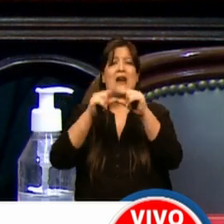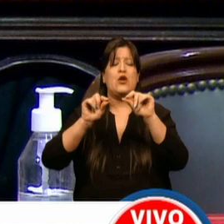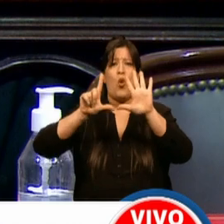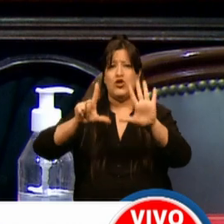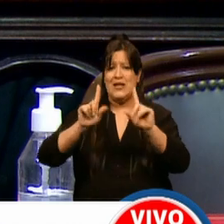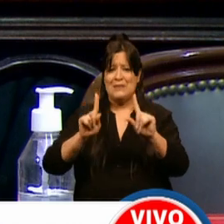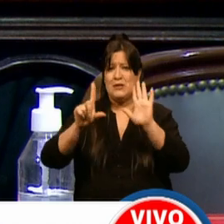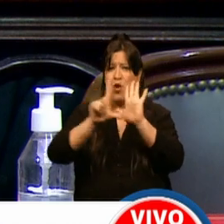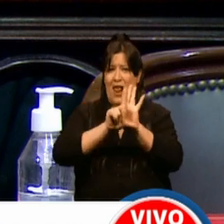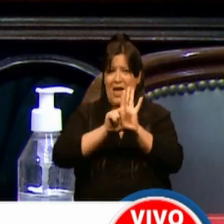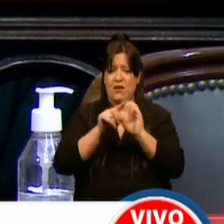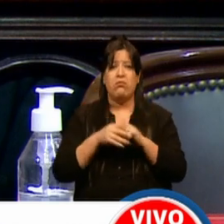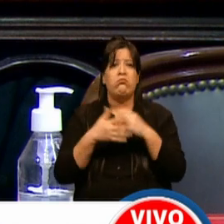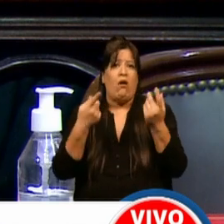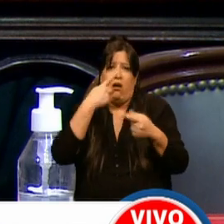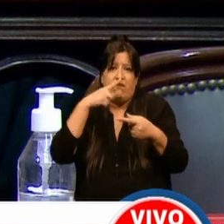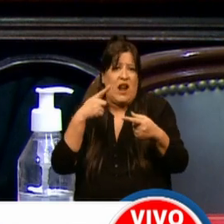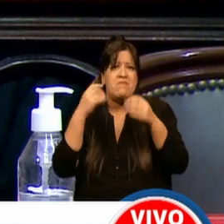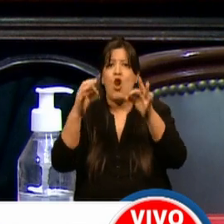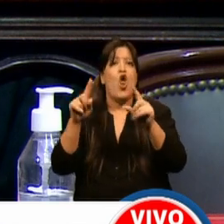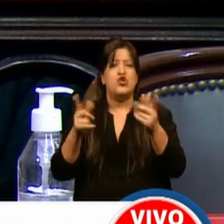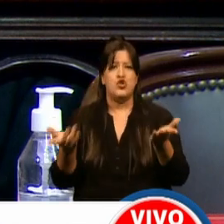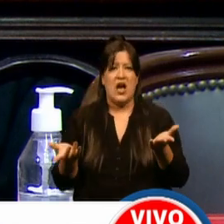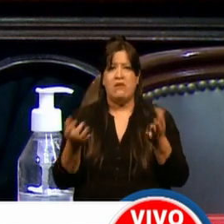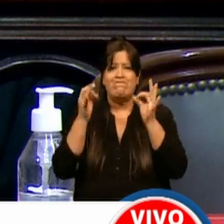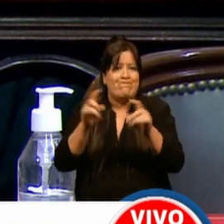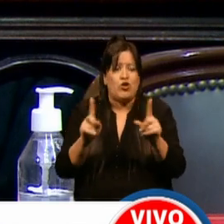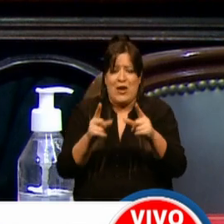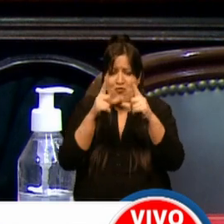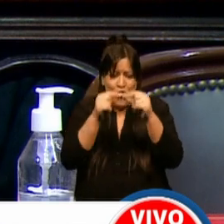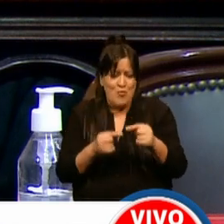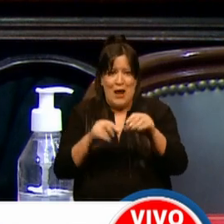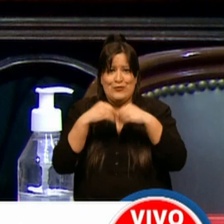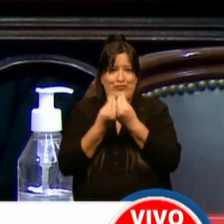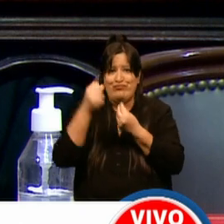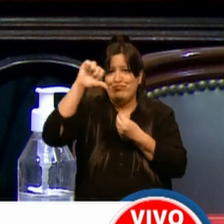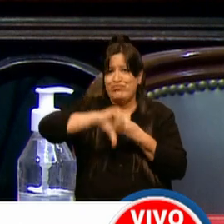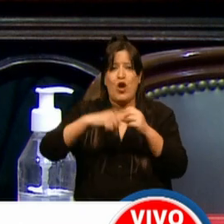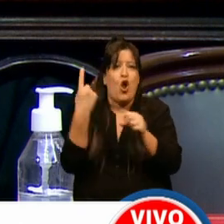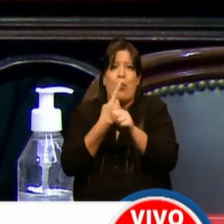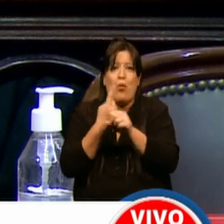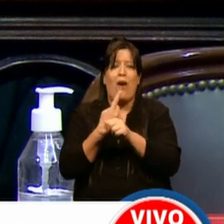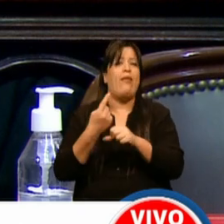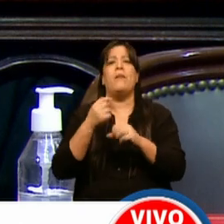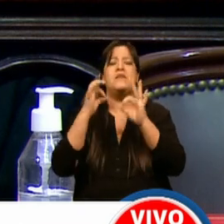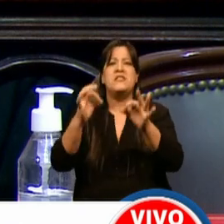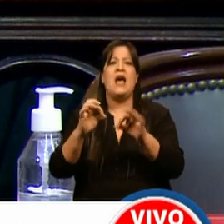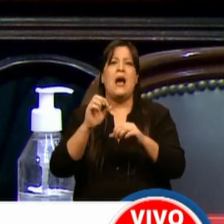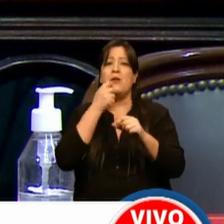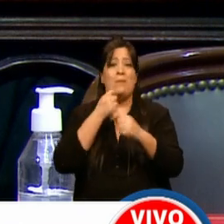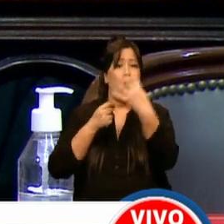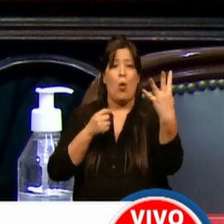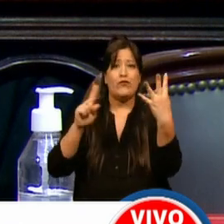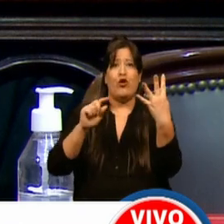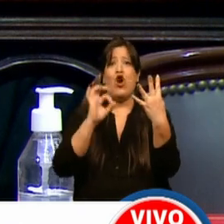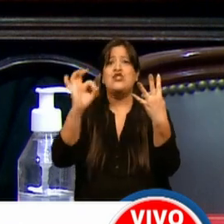7 de esta ley y resulta que no llega no llega no le dan los números no puede ni llega a tres de los cuatro